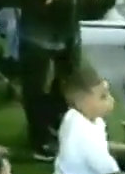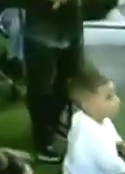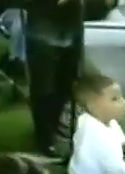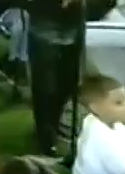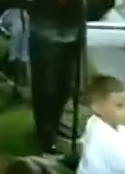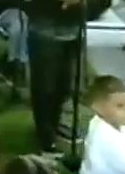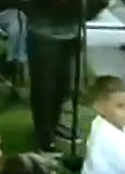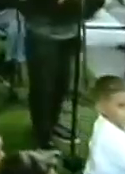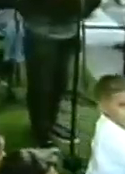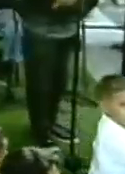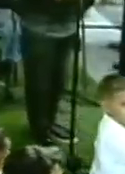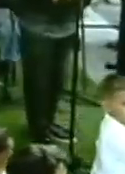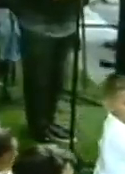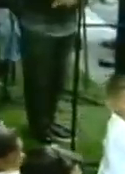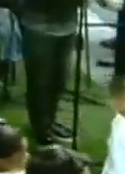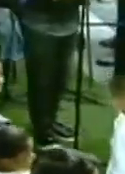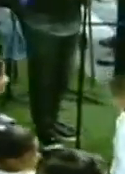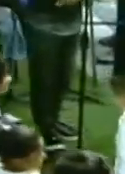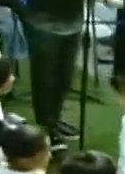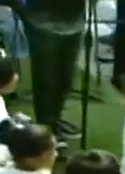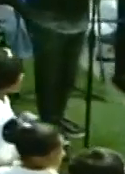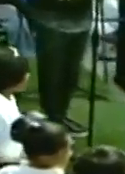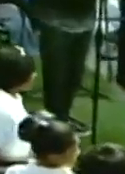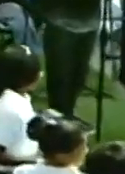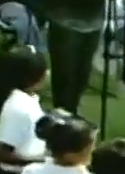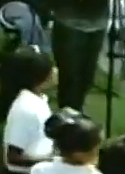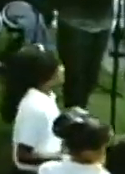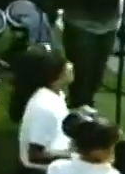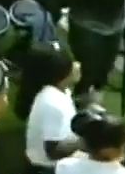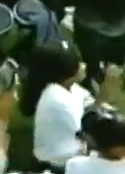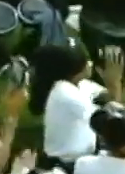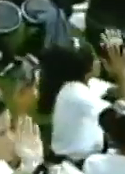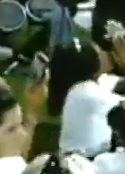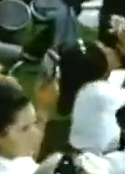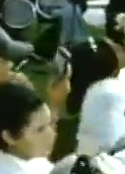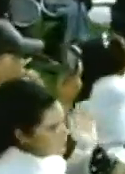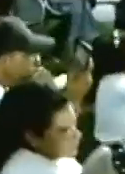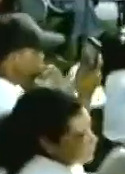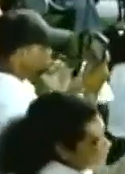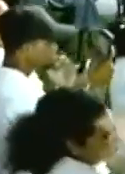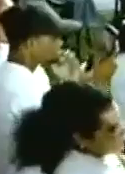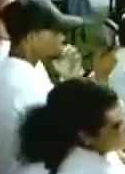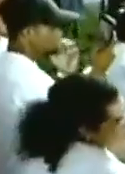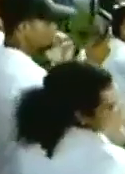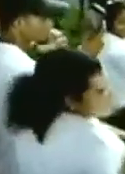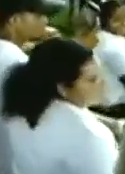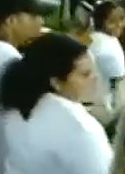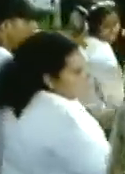Pero que te la pena, mira guaireño, vamos a gozar un bullero.